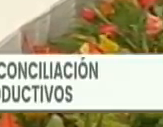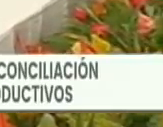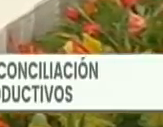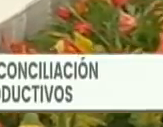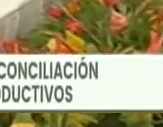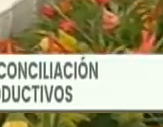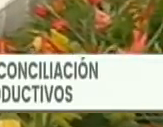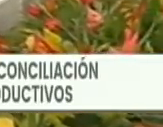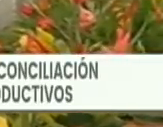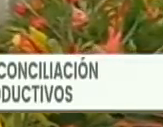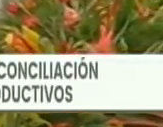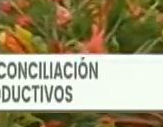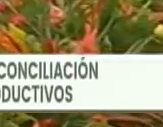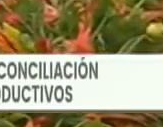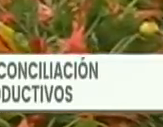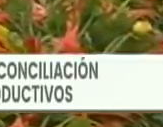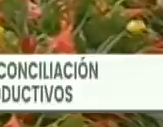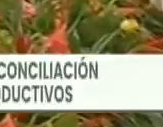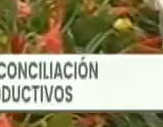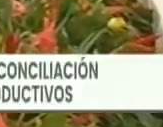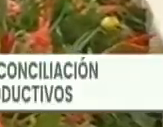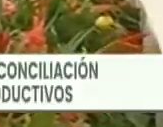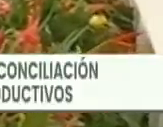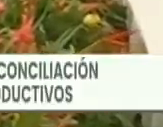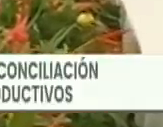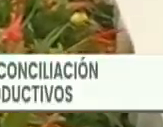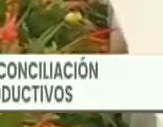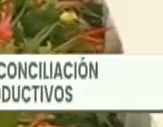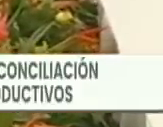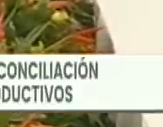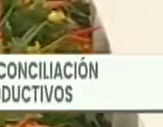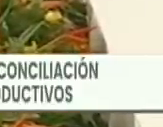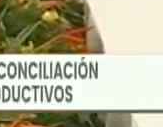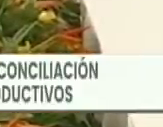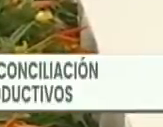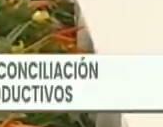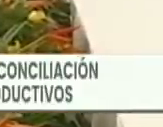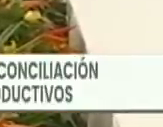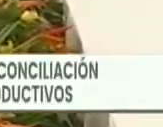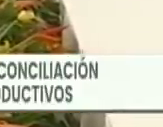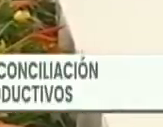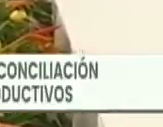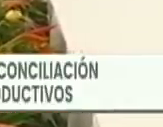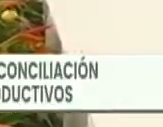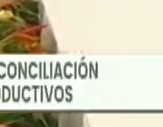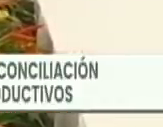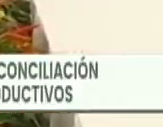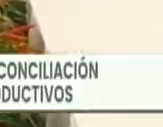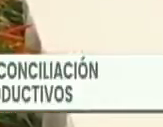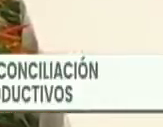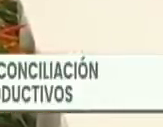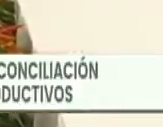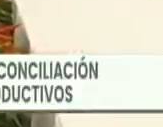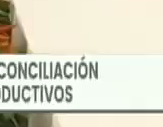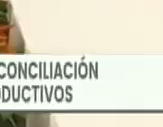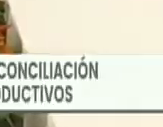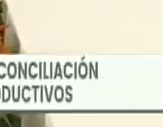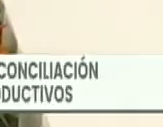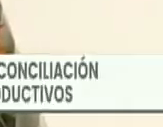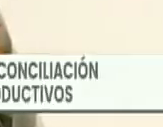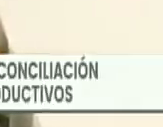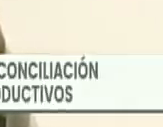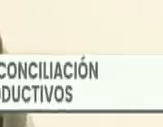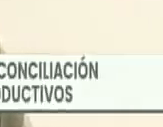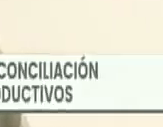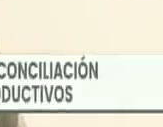avanzado significativamente y alguien tiene que decir he escuchado las